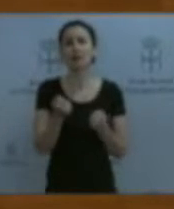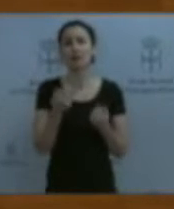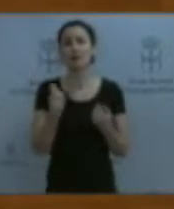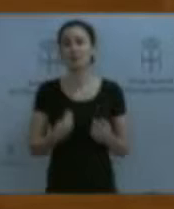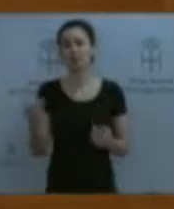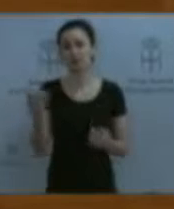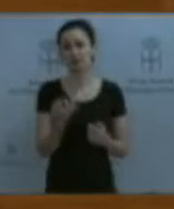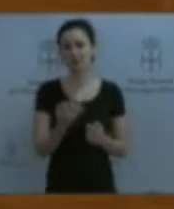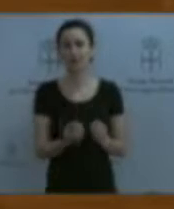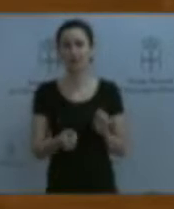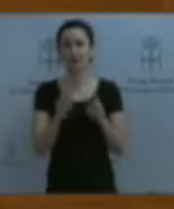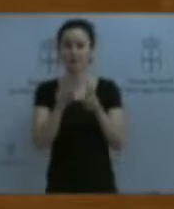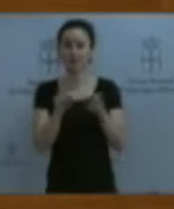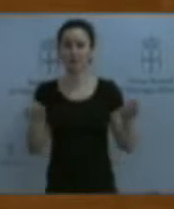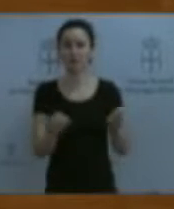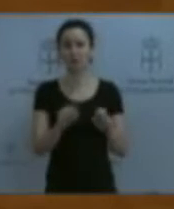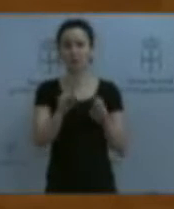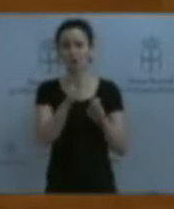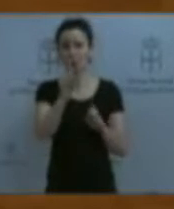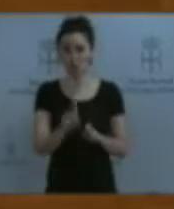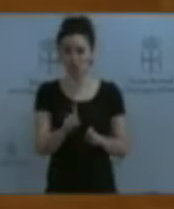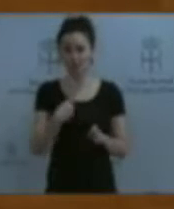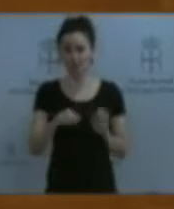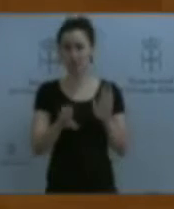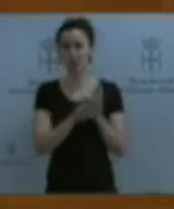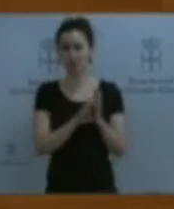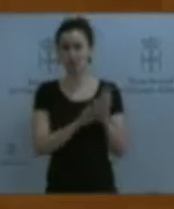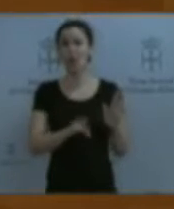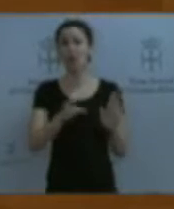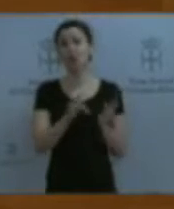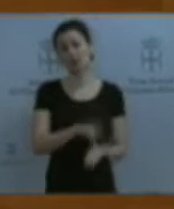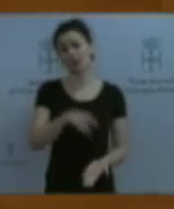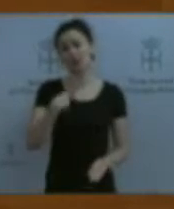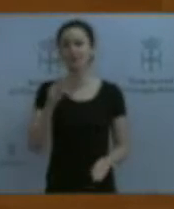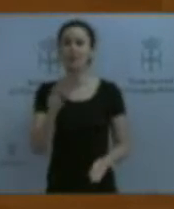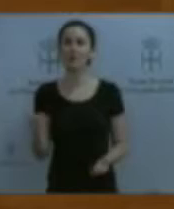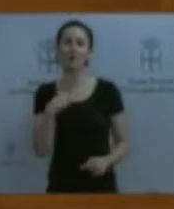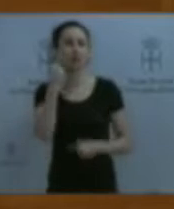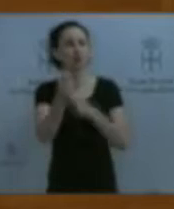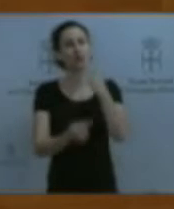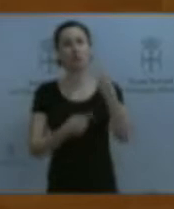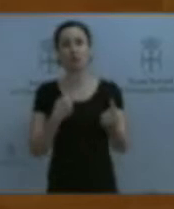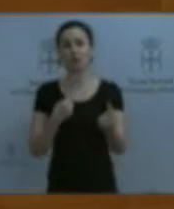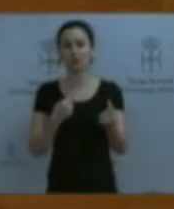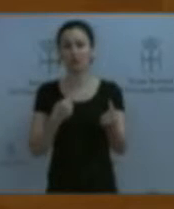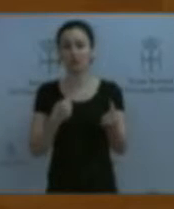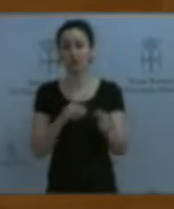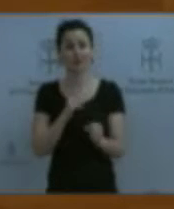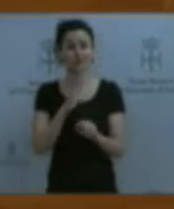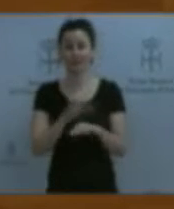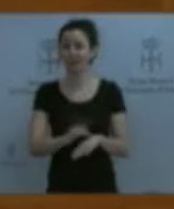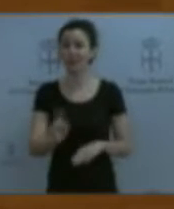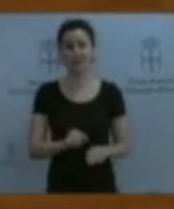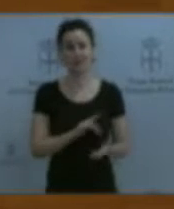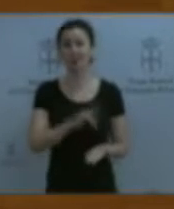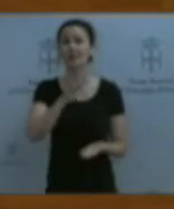en el título 1 de la Constitución, esa con la que los dirigentes del Partido Popular se llenan la boca, pero que no dudan en incumplir